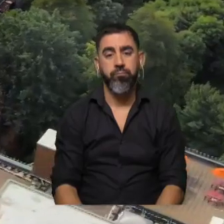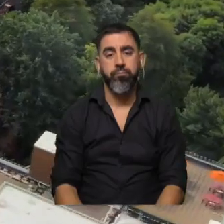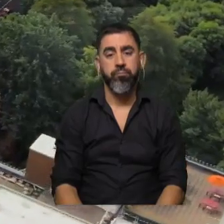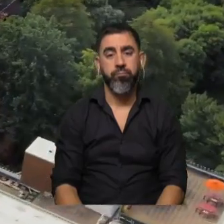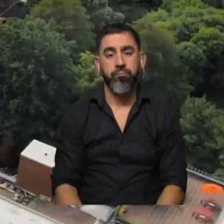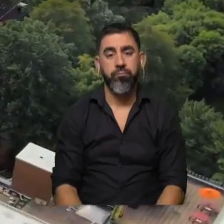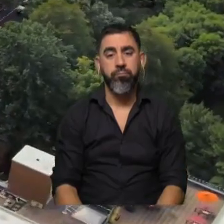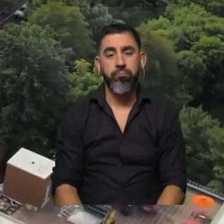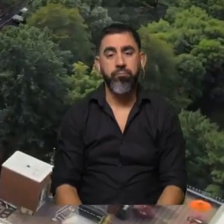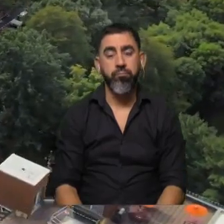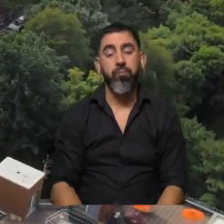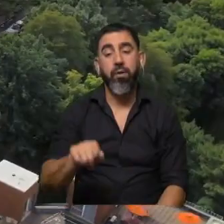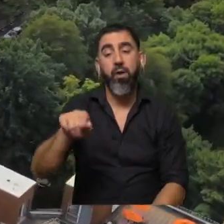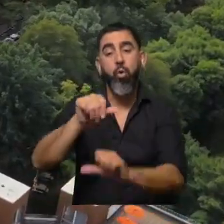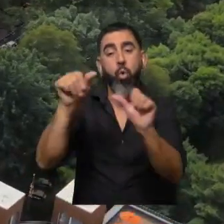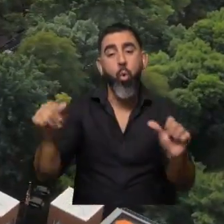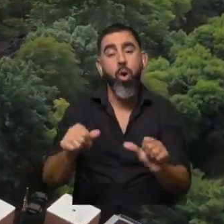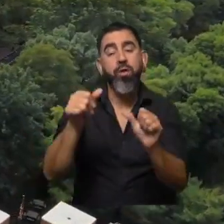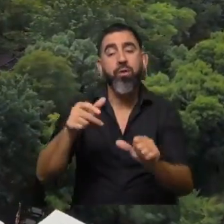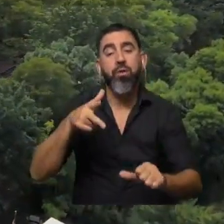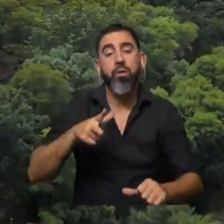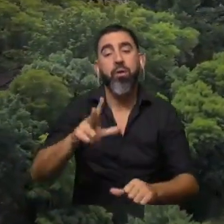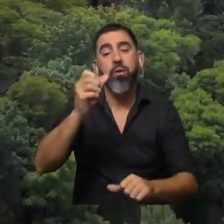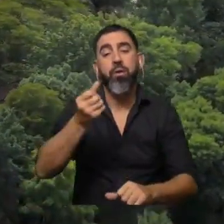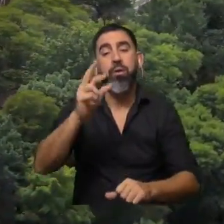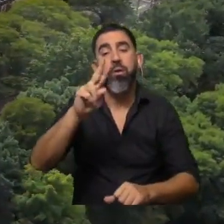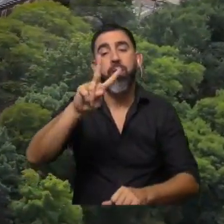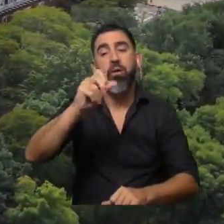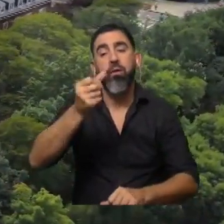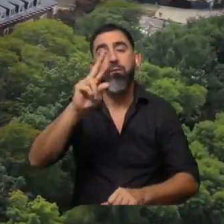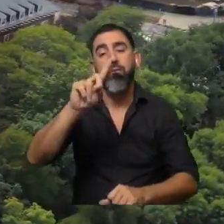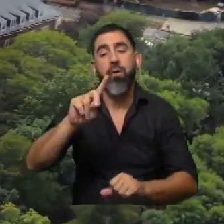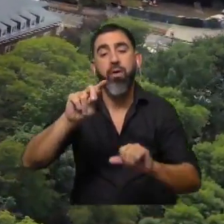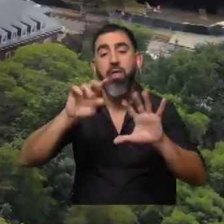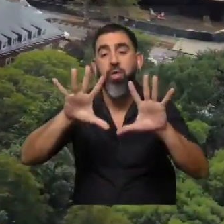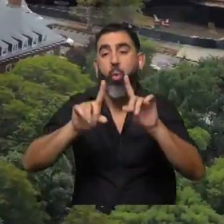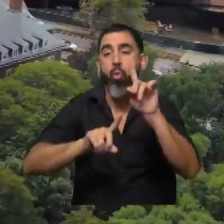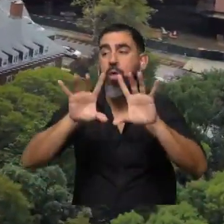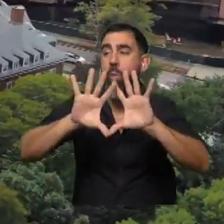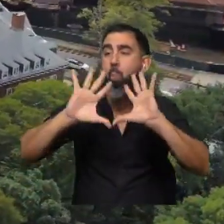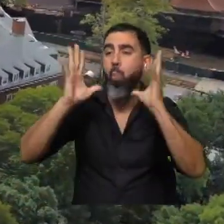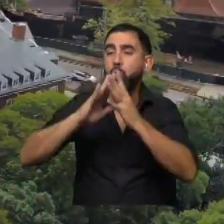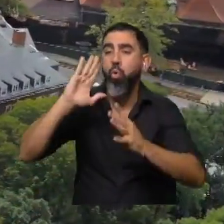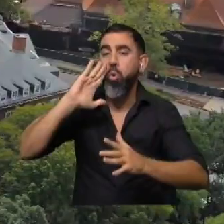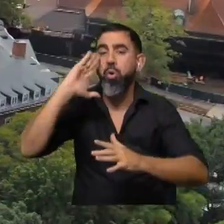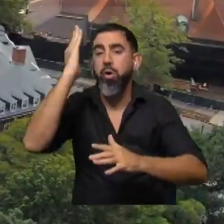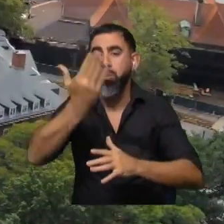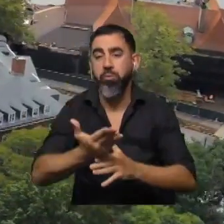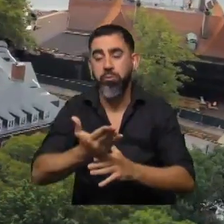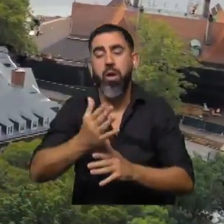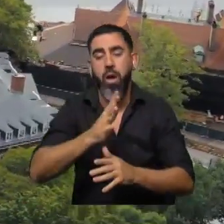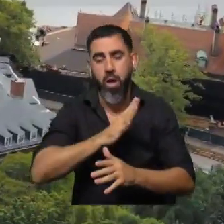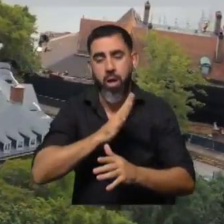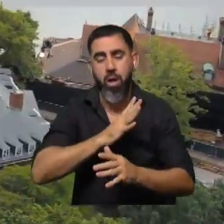Todo esto Ignacio lo hace en Harvard, una de las 10 universidades más reconocidas del mundo que cuentan con varias